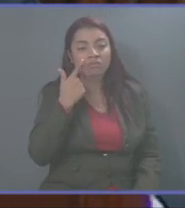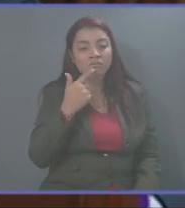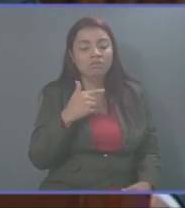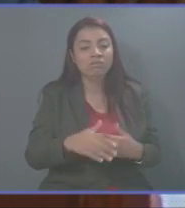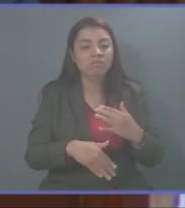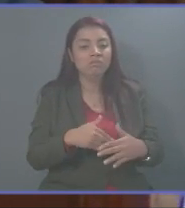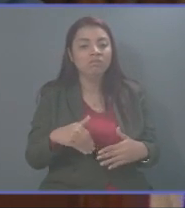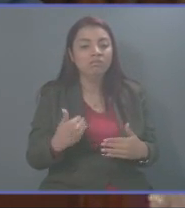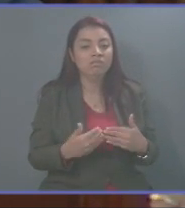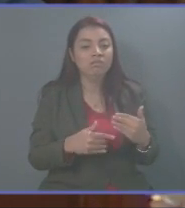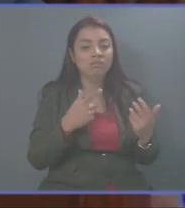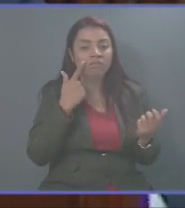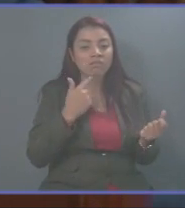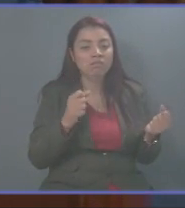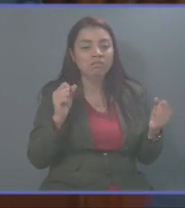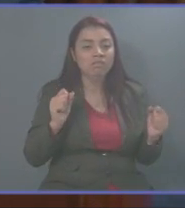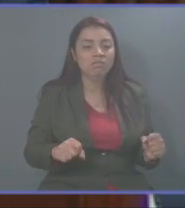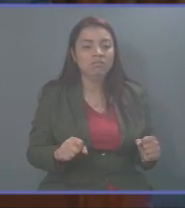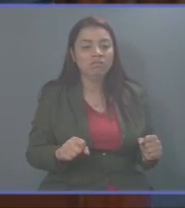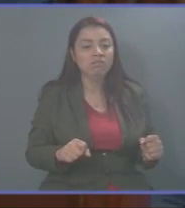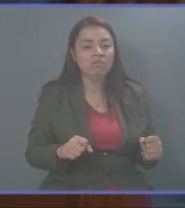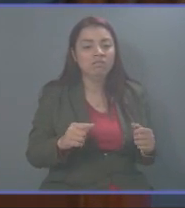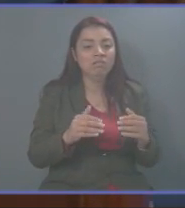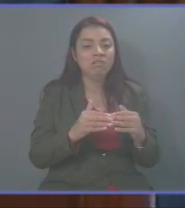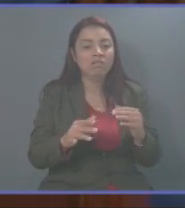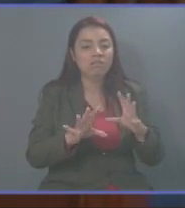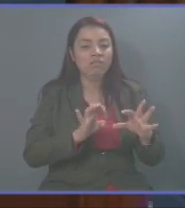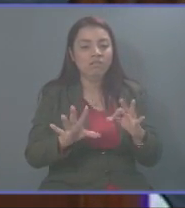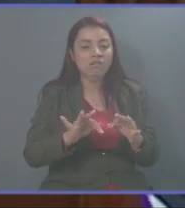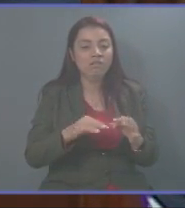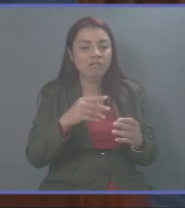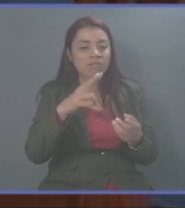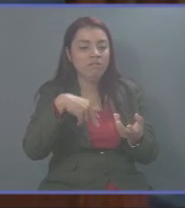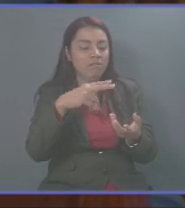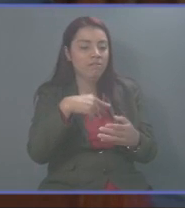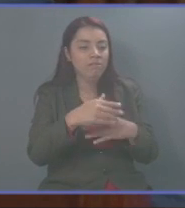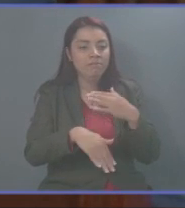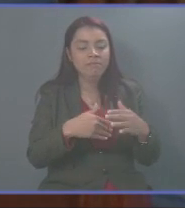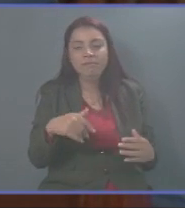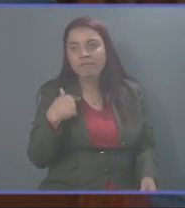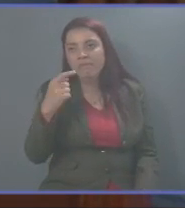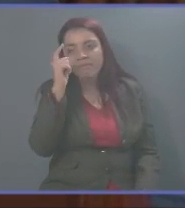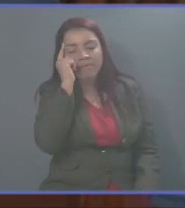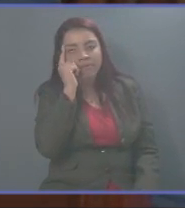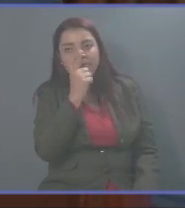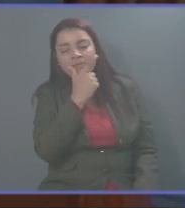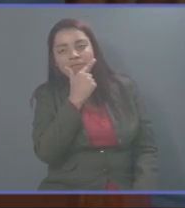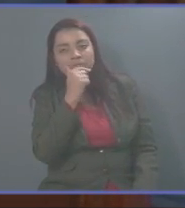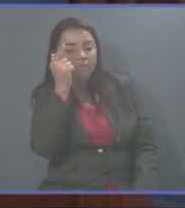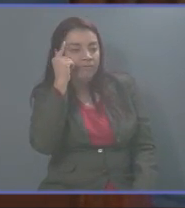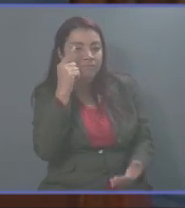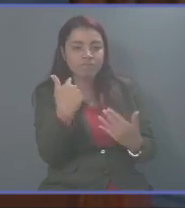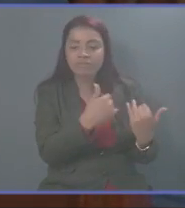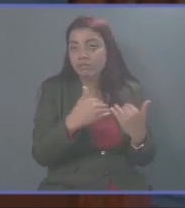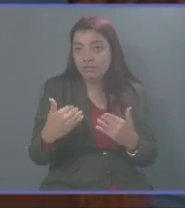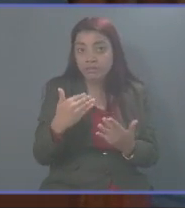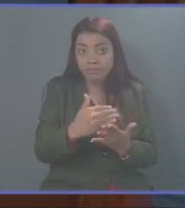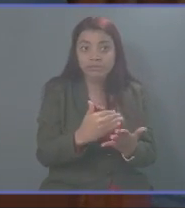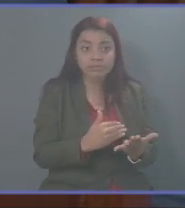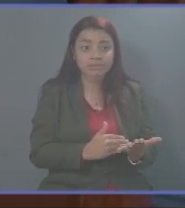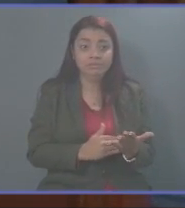sólido, líquido o gaseoso poseen alguna de las características de corrosividad, reactividad,